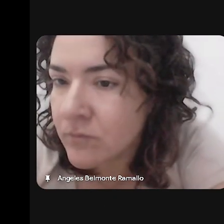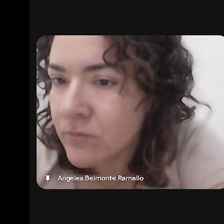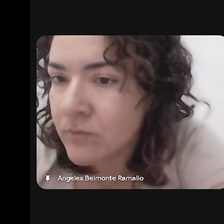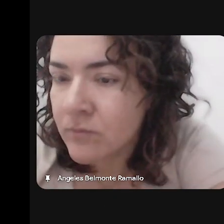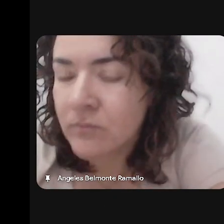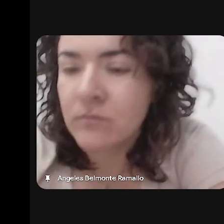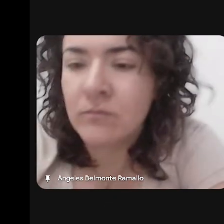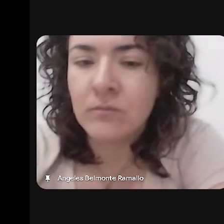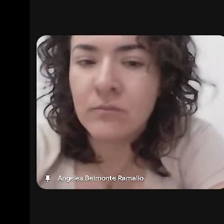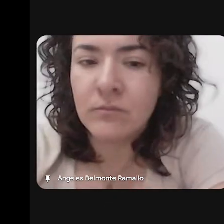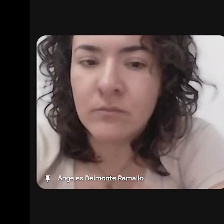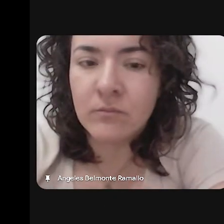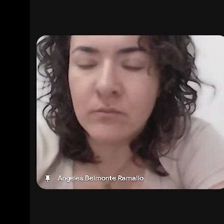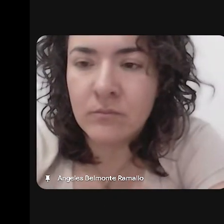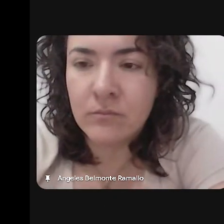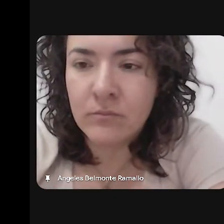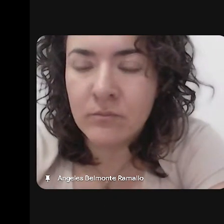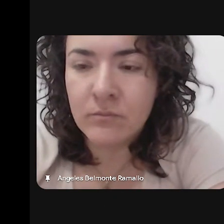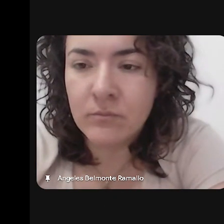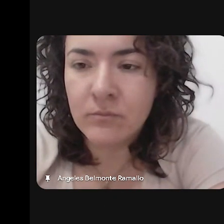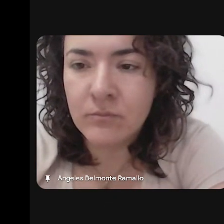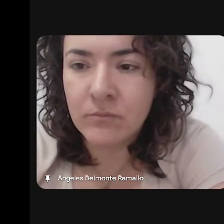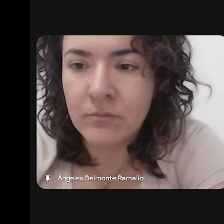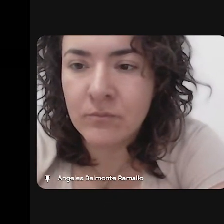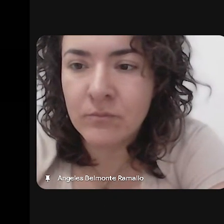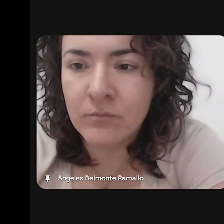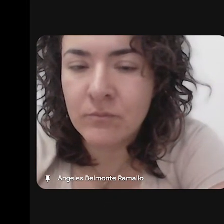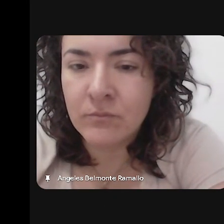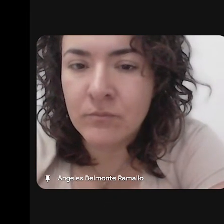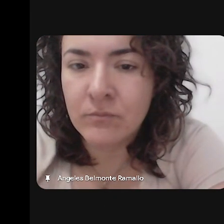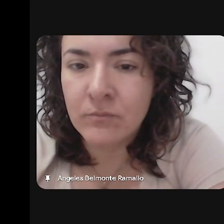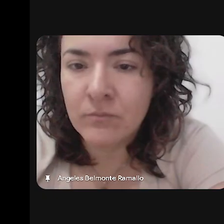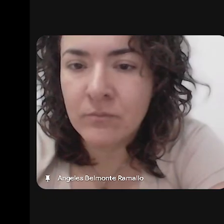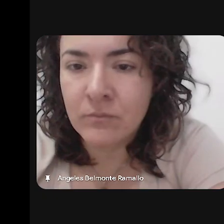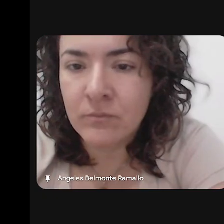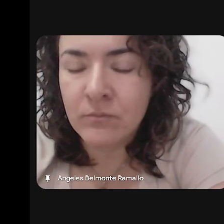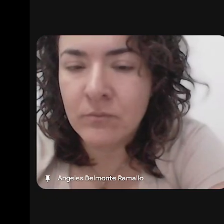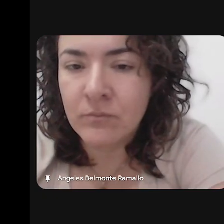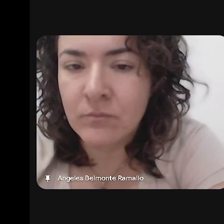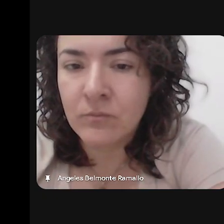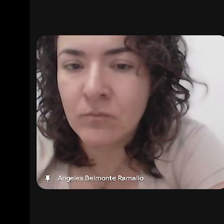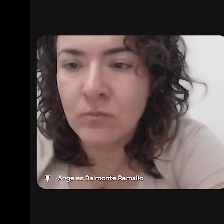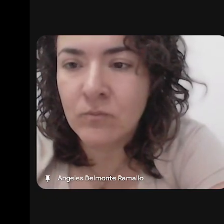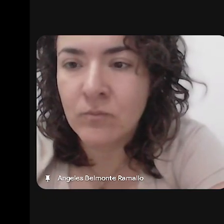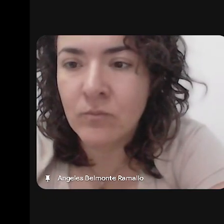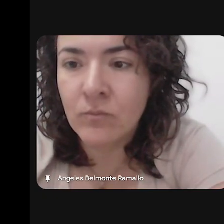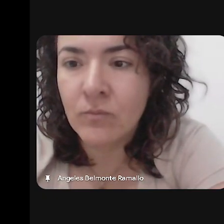también Mariam dice, dibujos como referencia, uno lo va adaptando a los temas.